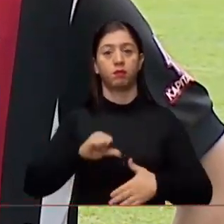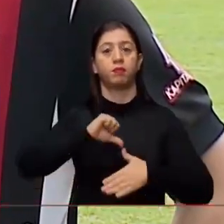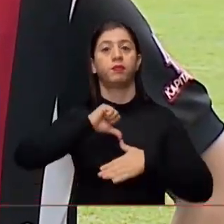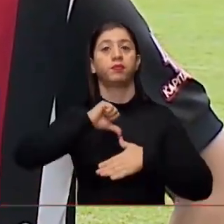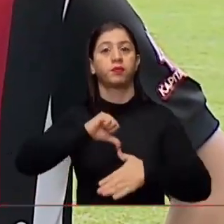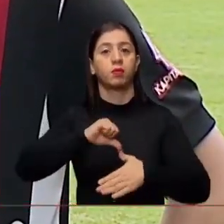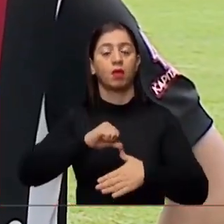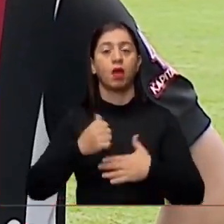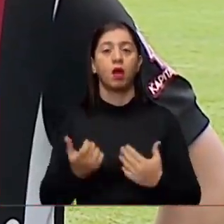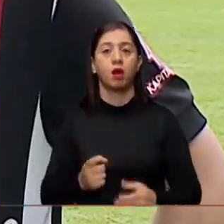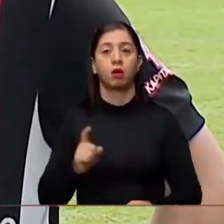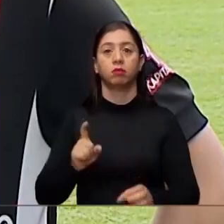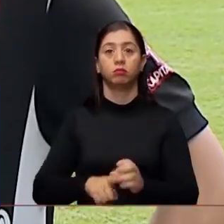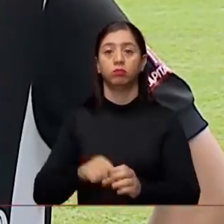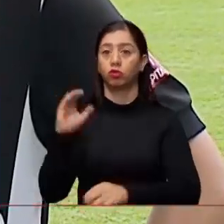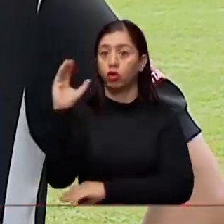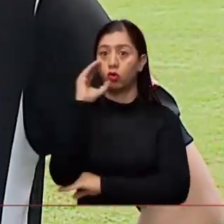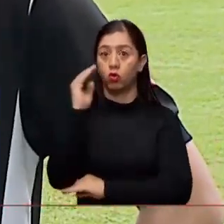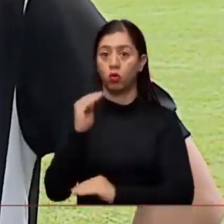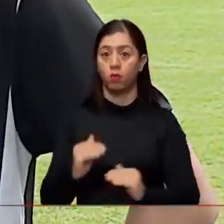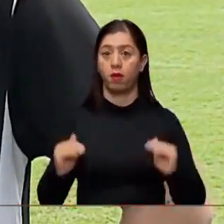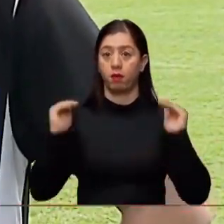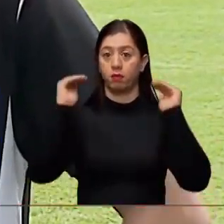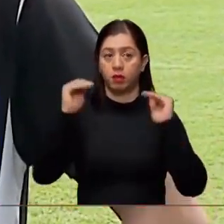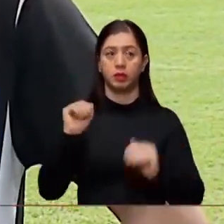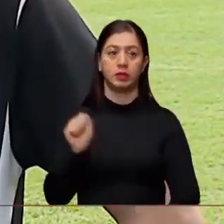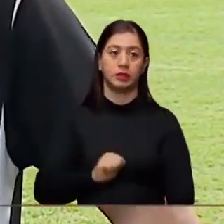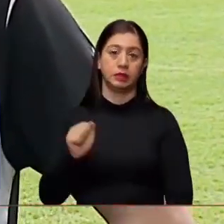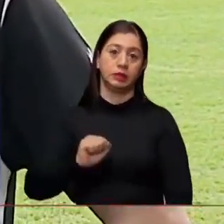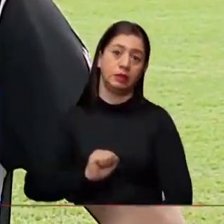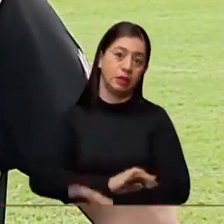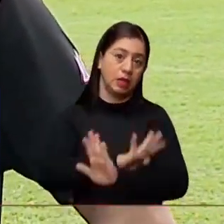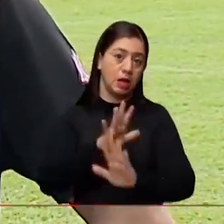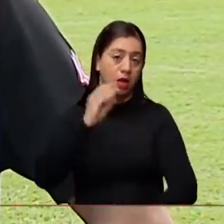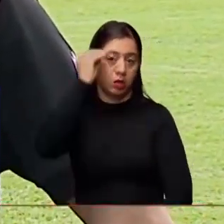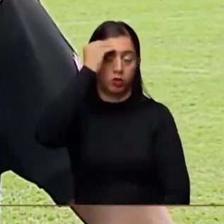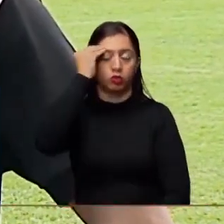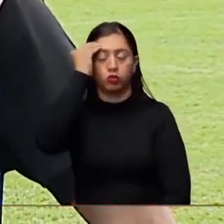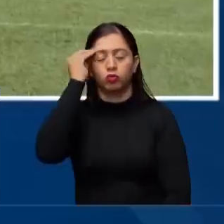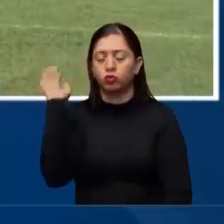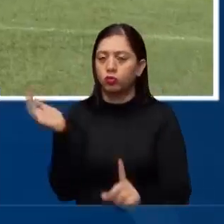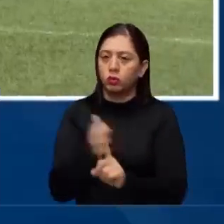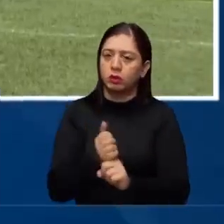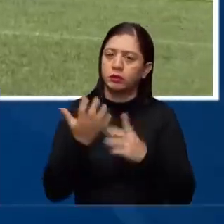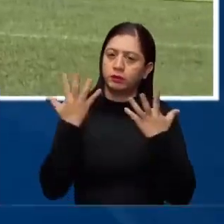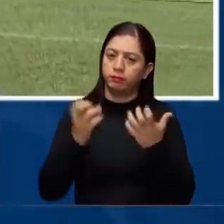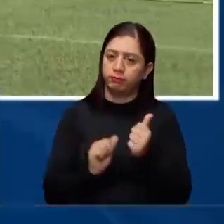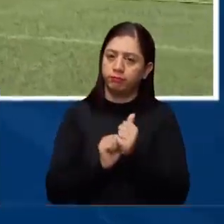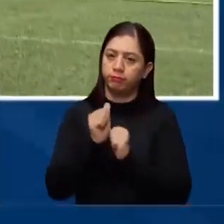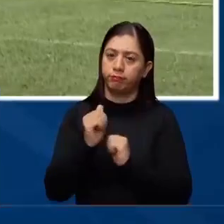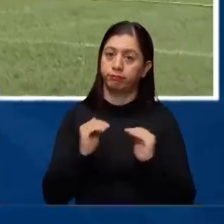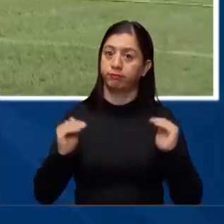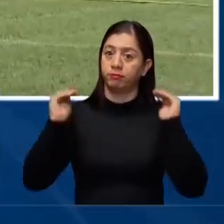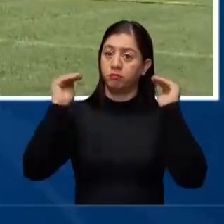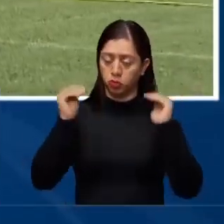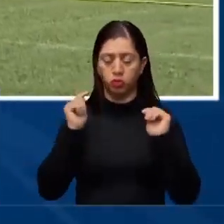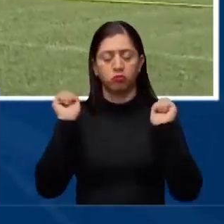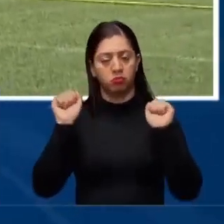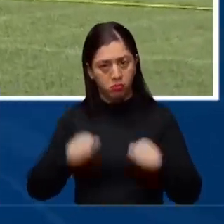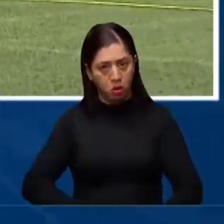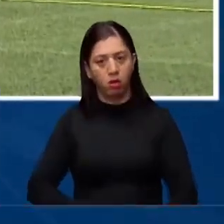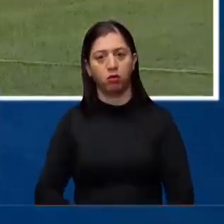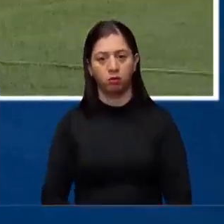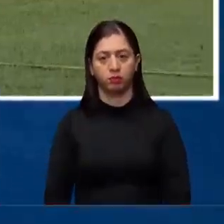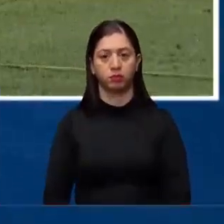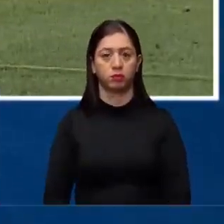en estar con la selección mayores? Sí, claro, ese es mi gran sueño, estar en la selección de mayores, lo veo posible.